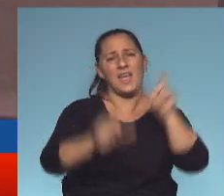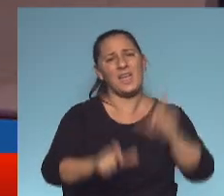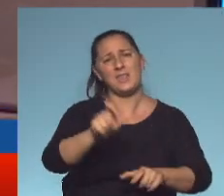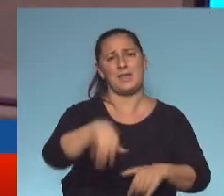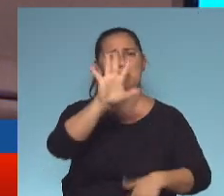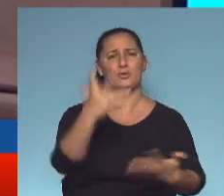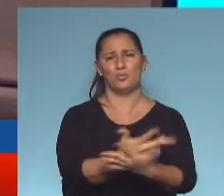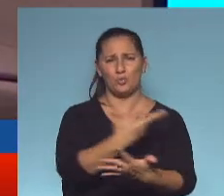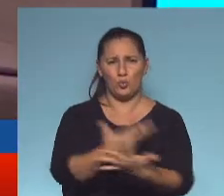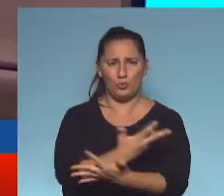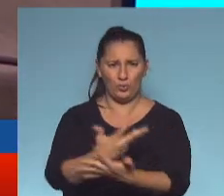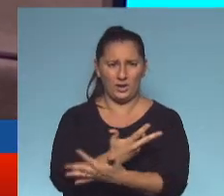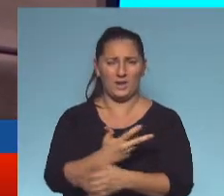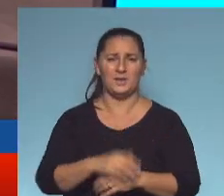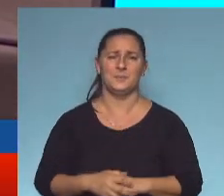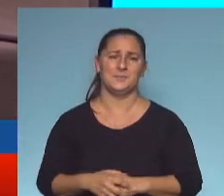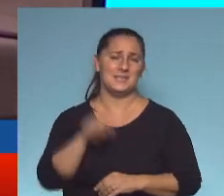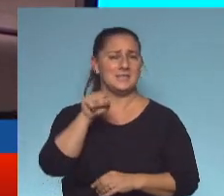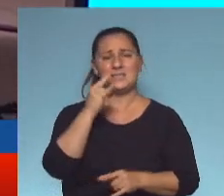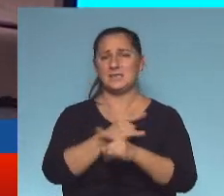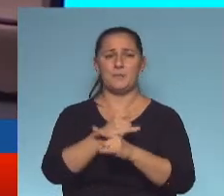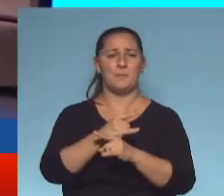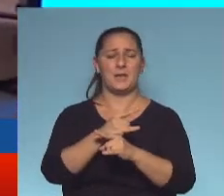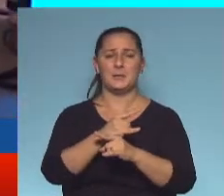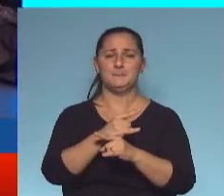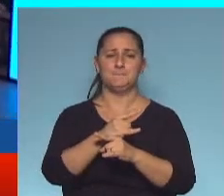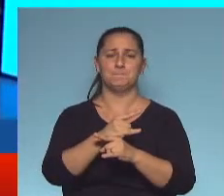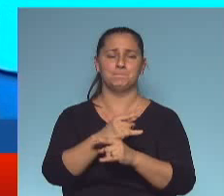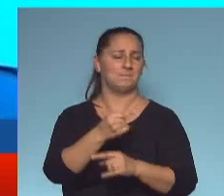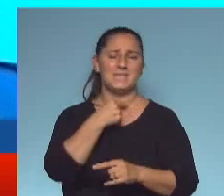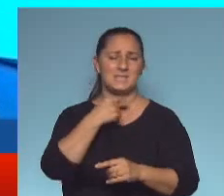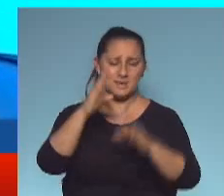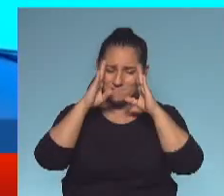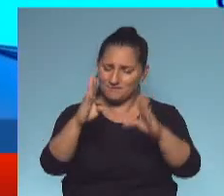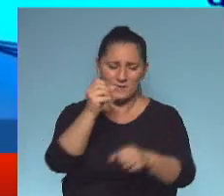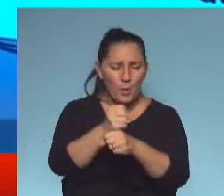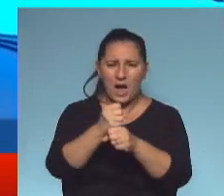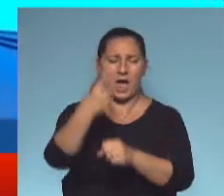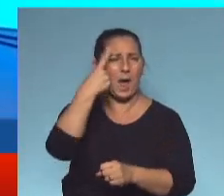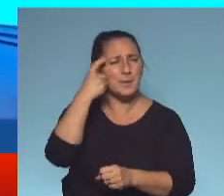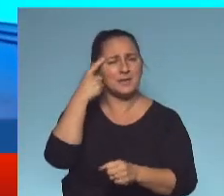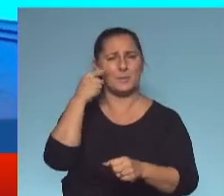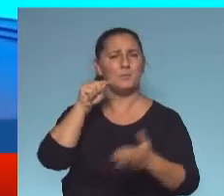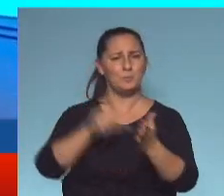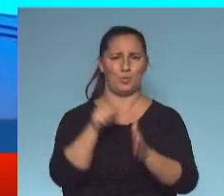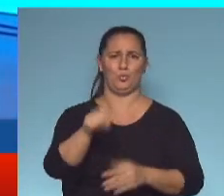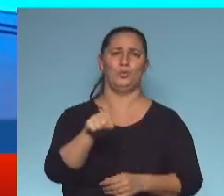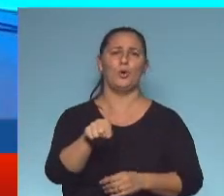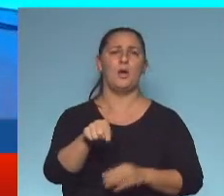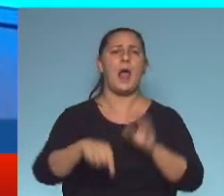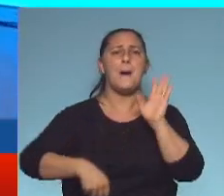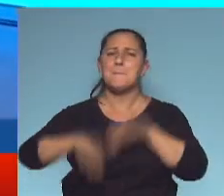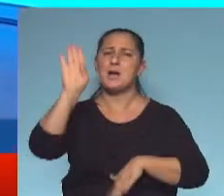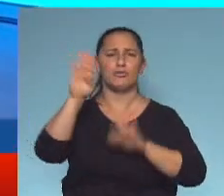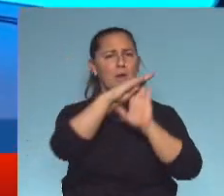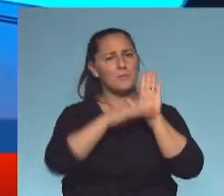vulnerables. Siempre fue un punto en el que siempre quise trabajar y aprender, porque la mayoría de los programas iba